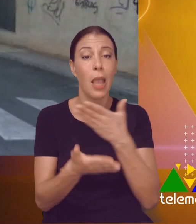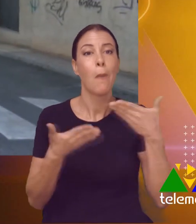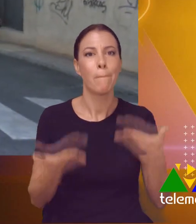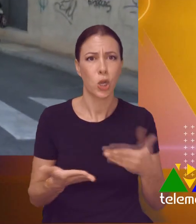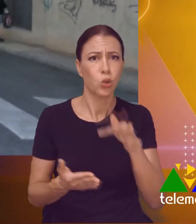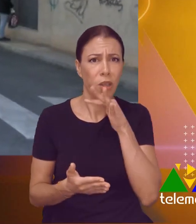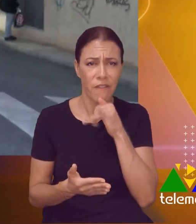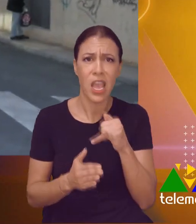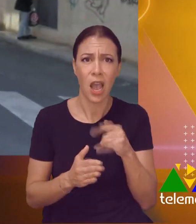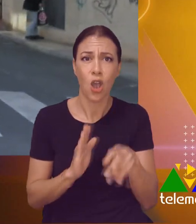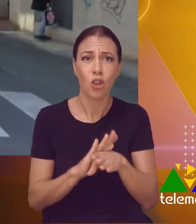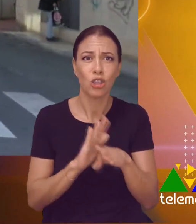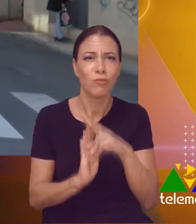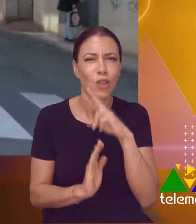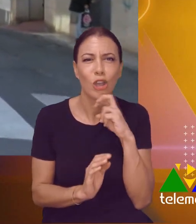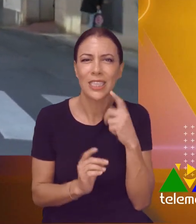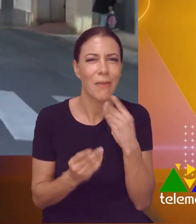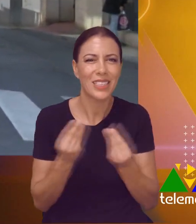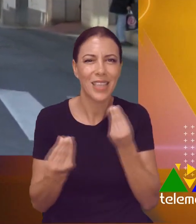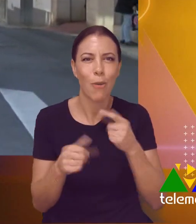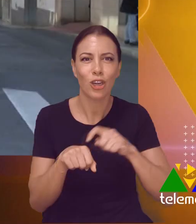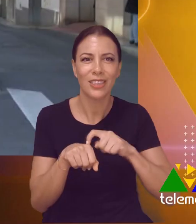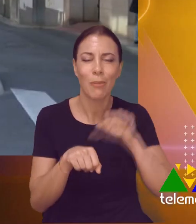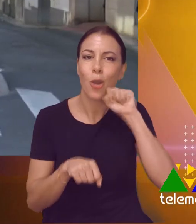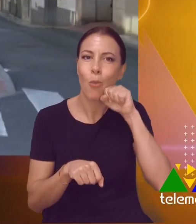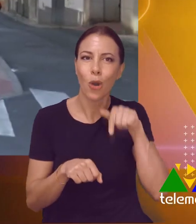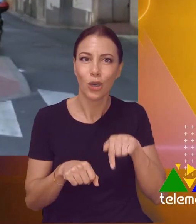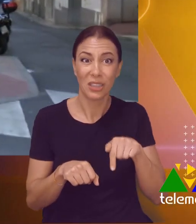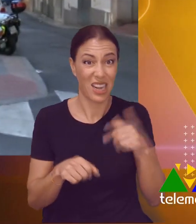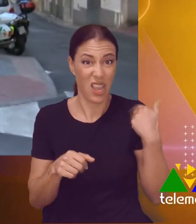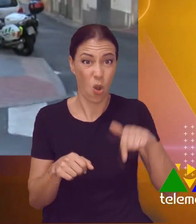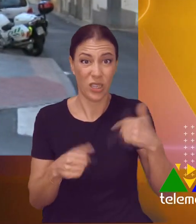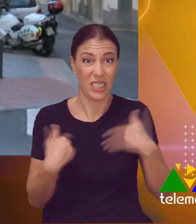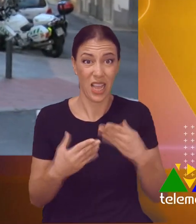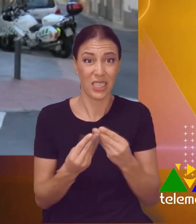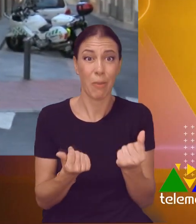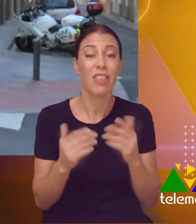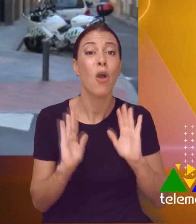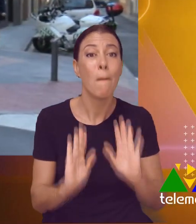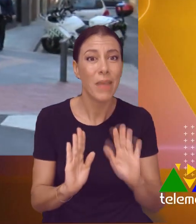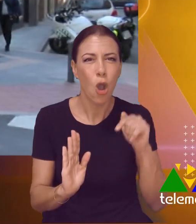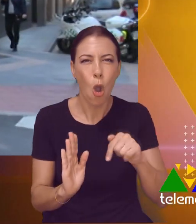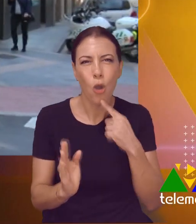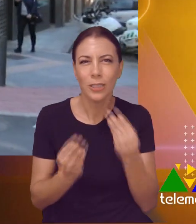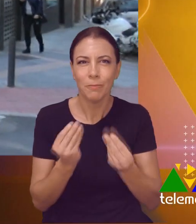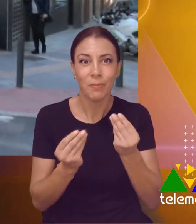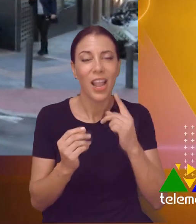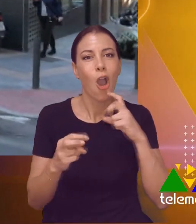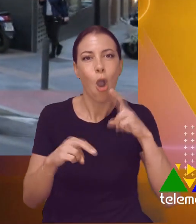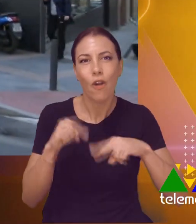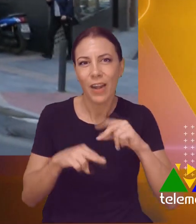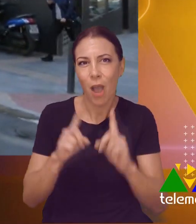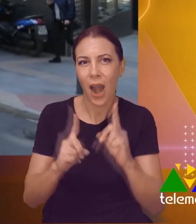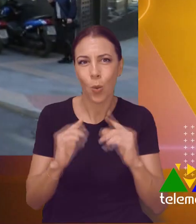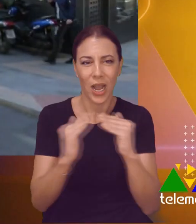motrileño típico de ese Motril hoy desaparecido, pero todavía conservan un poco del urbanismo, de algunas casas antiguas, algunas casas